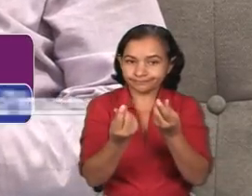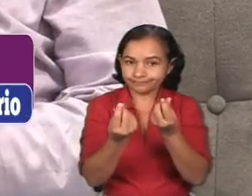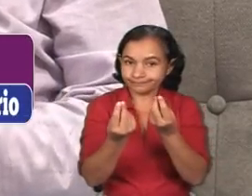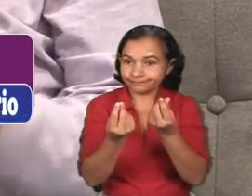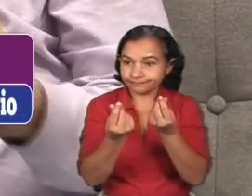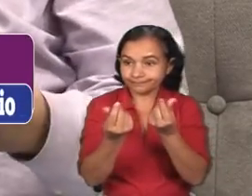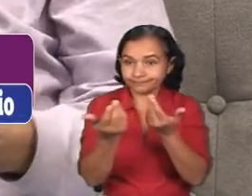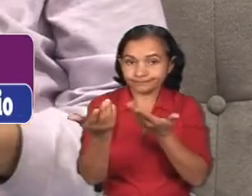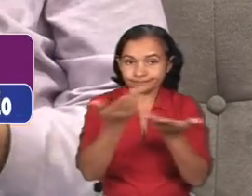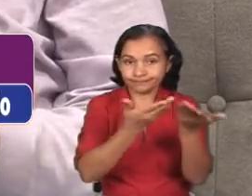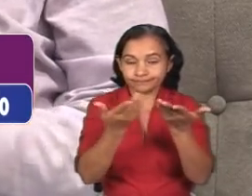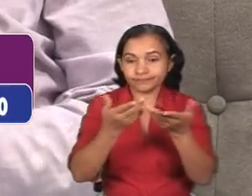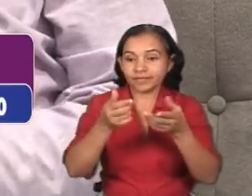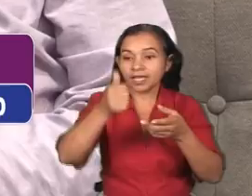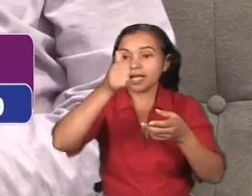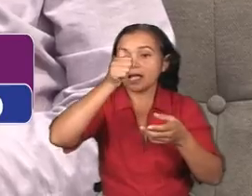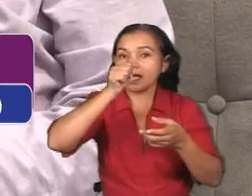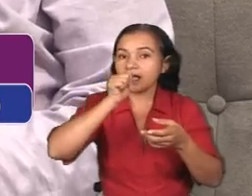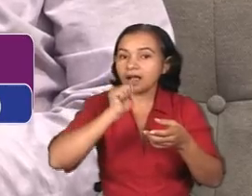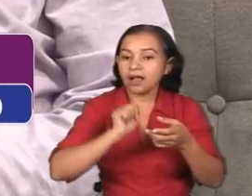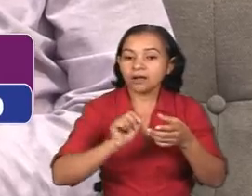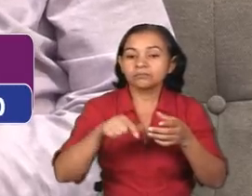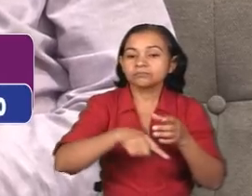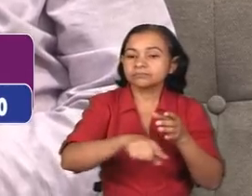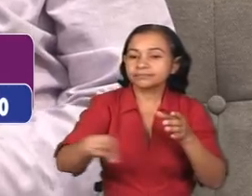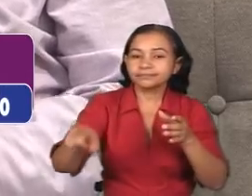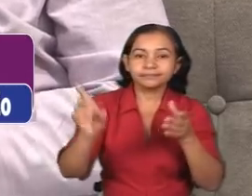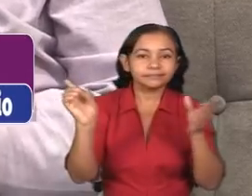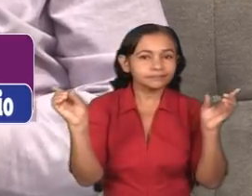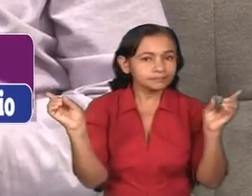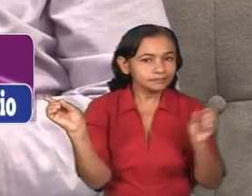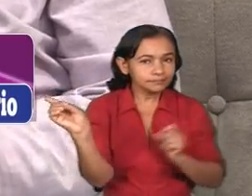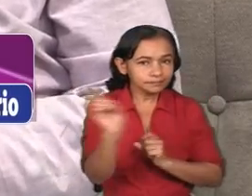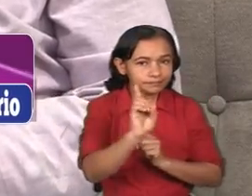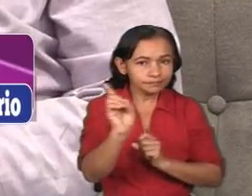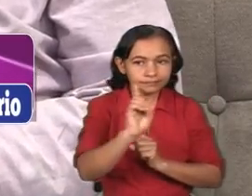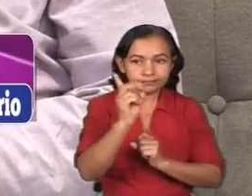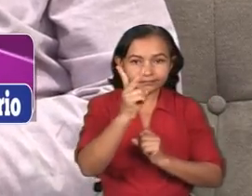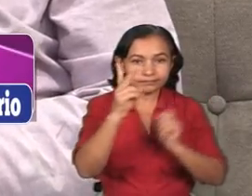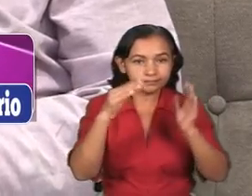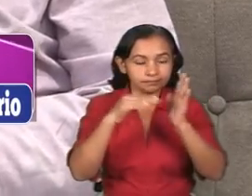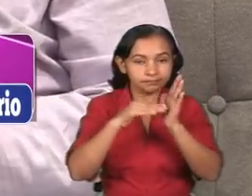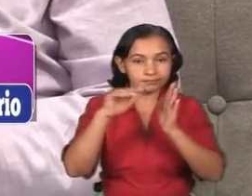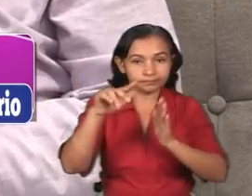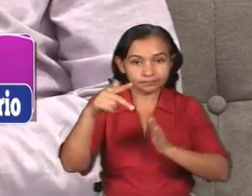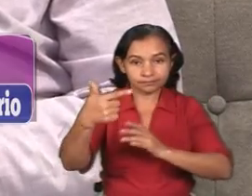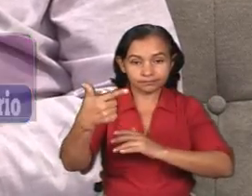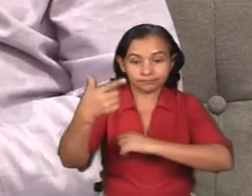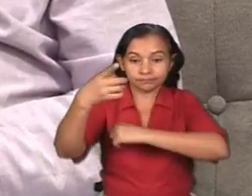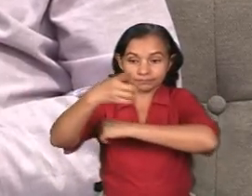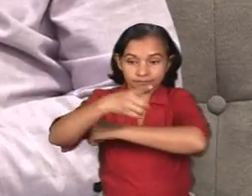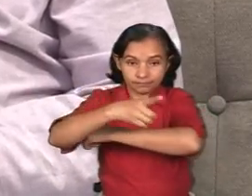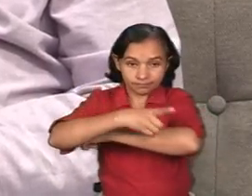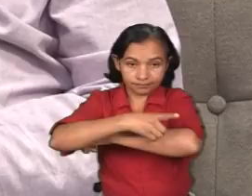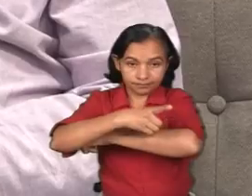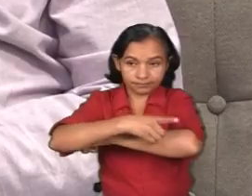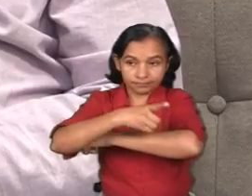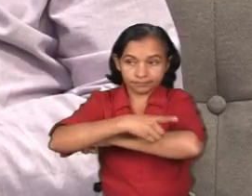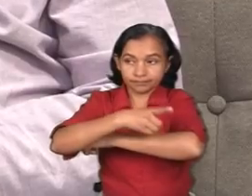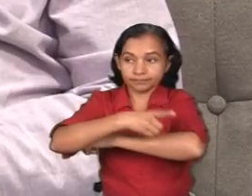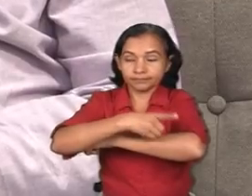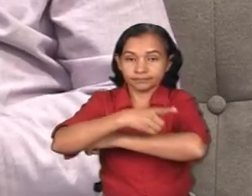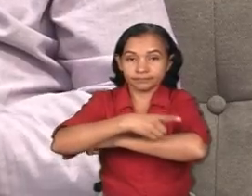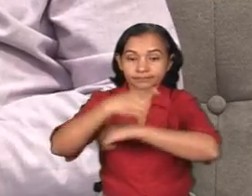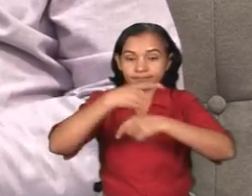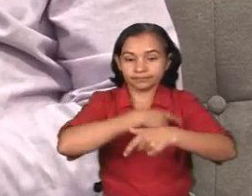financieros y recursos hídricos, por supuesto, okay, ¿no? Tener agua. Pero en el 2007, cuando el comandante Daniel llega